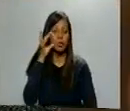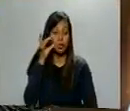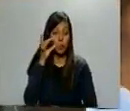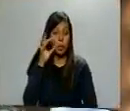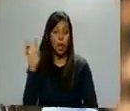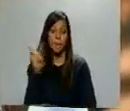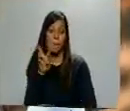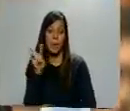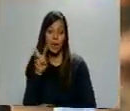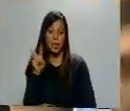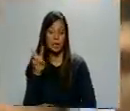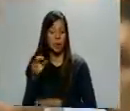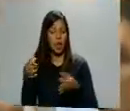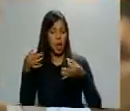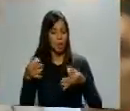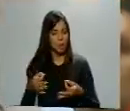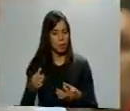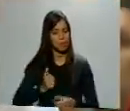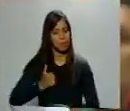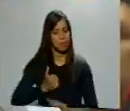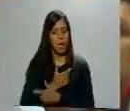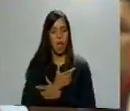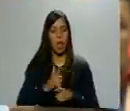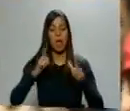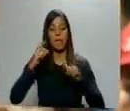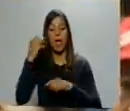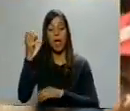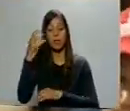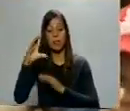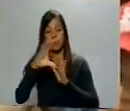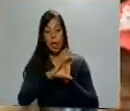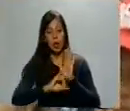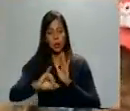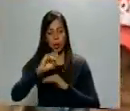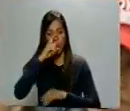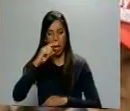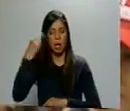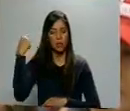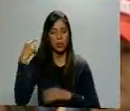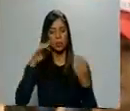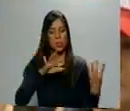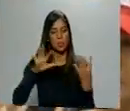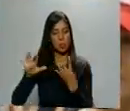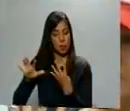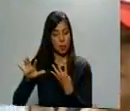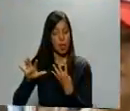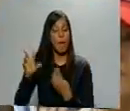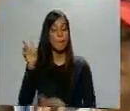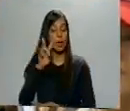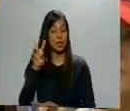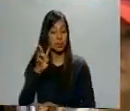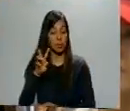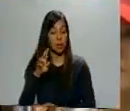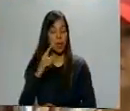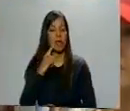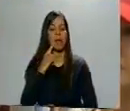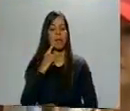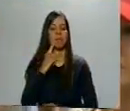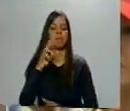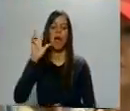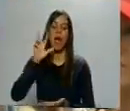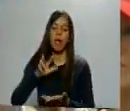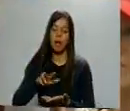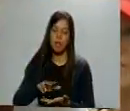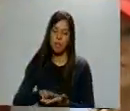Venezuela, en un acto soberano, en esa Asamblea Constituyente del 99, se da un gobierno